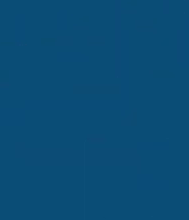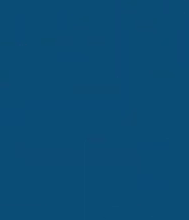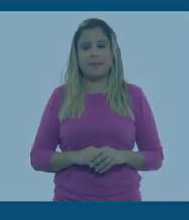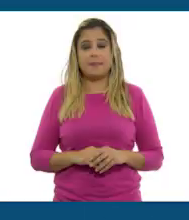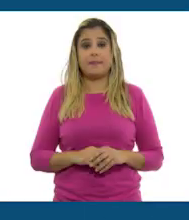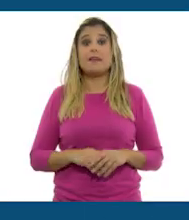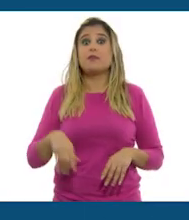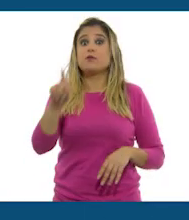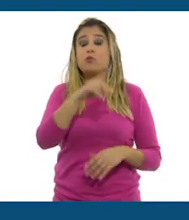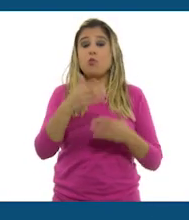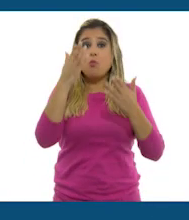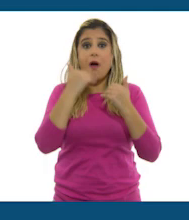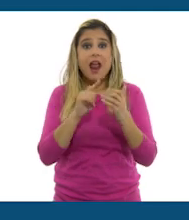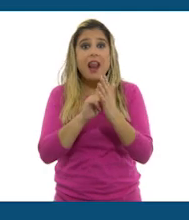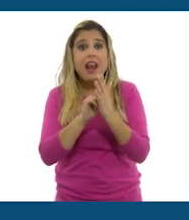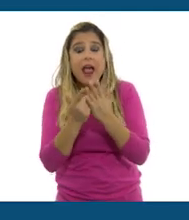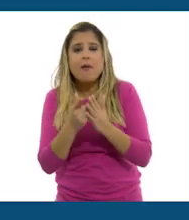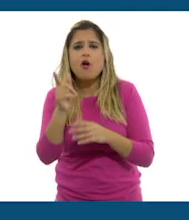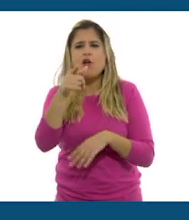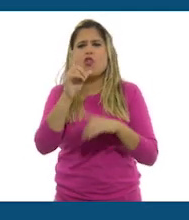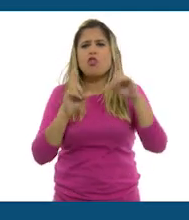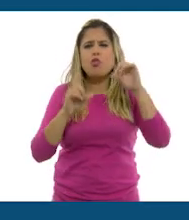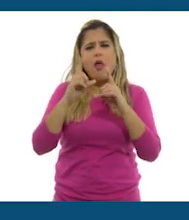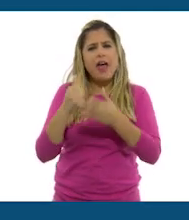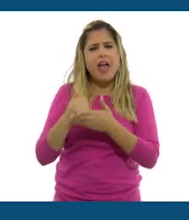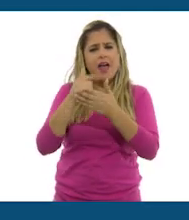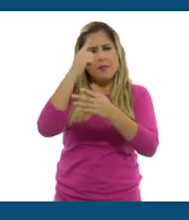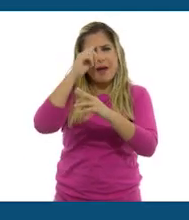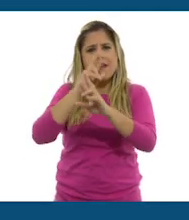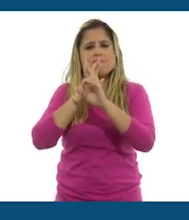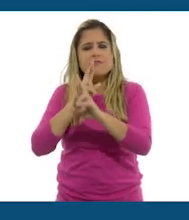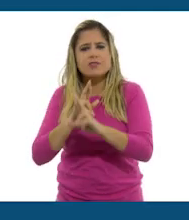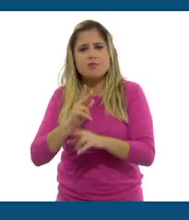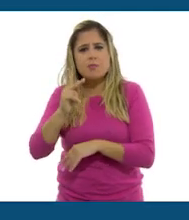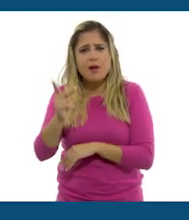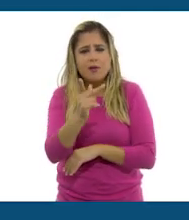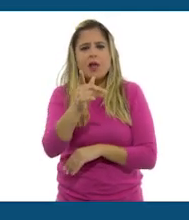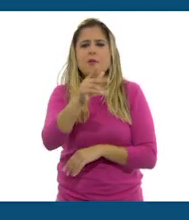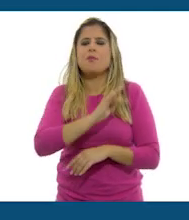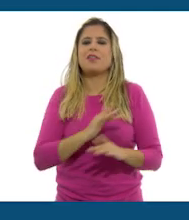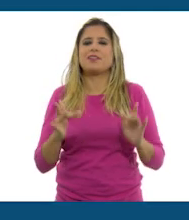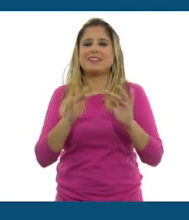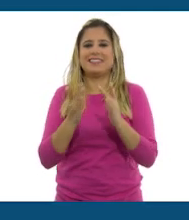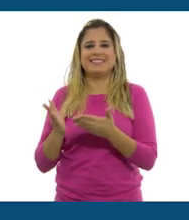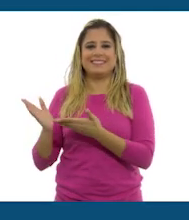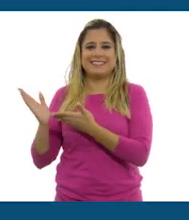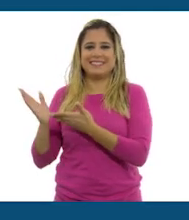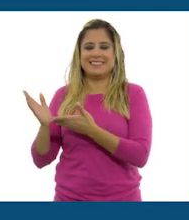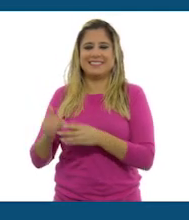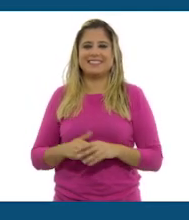Si no tienes el libro de texto o necesitas ayuda para responder las preguntas, contáctanos.